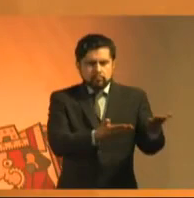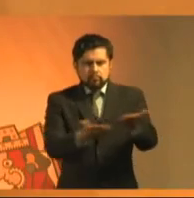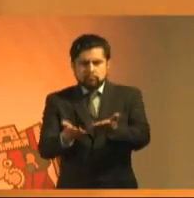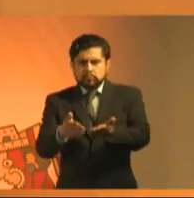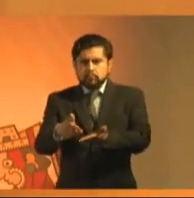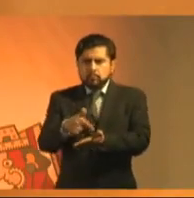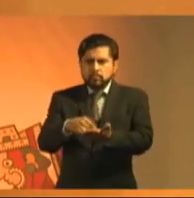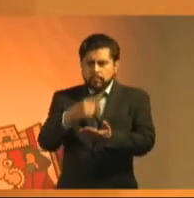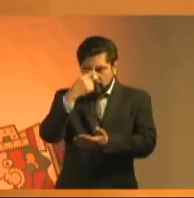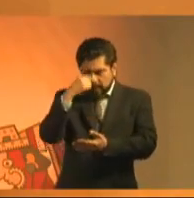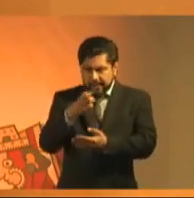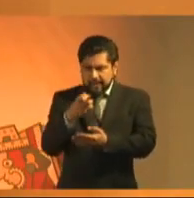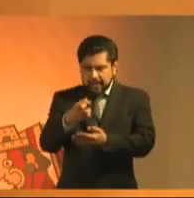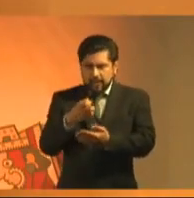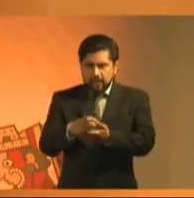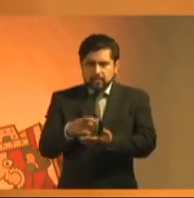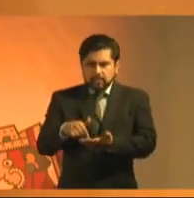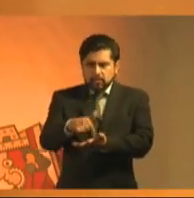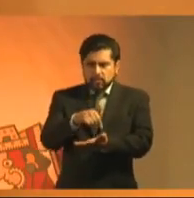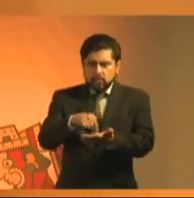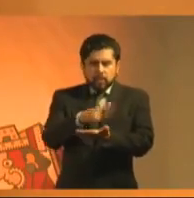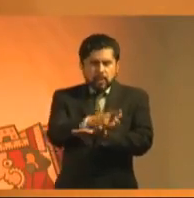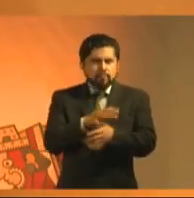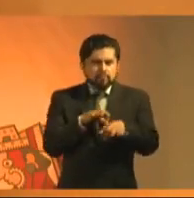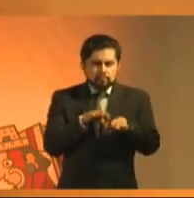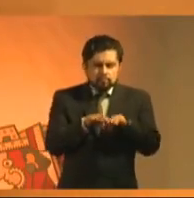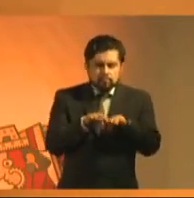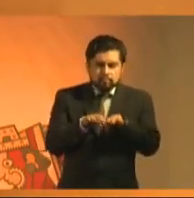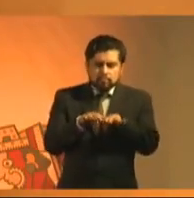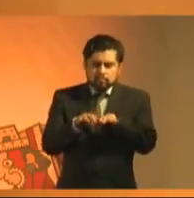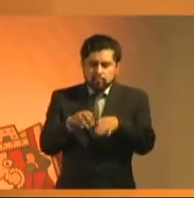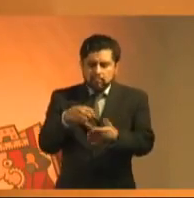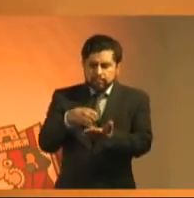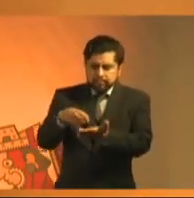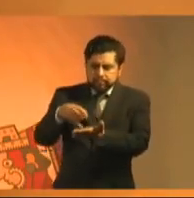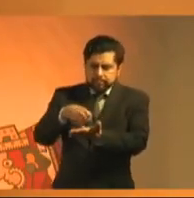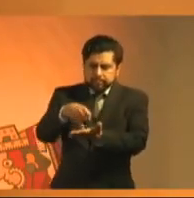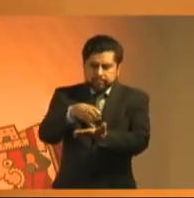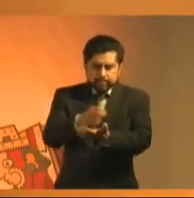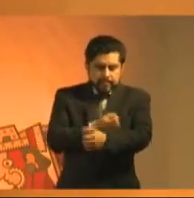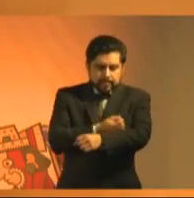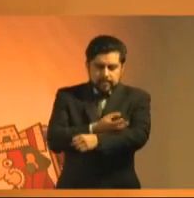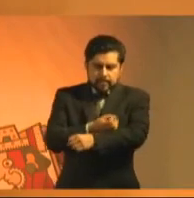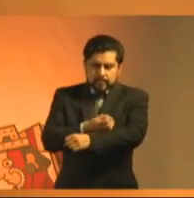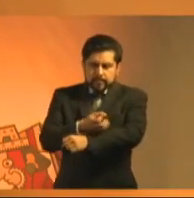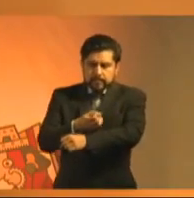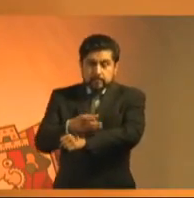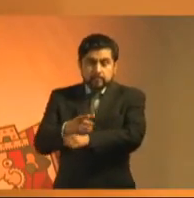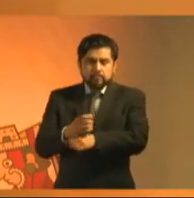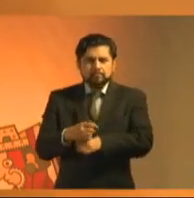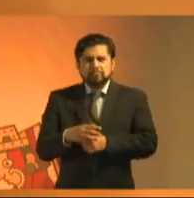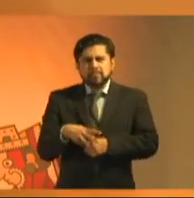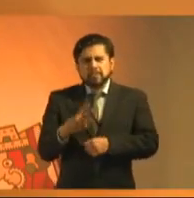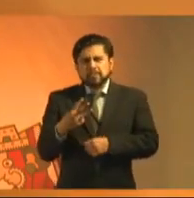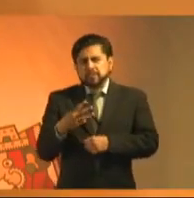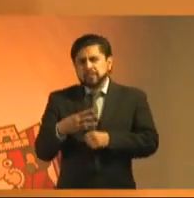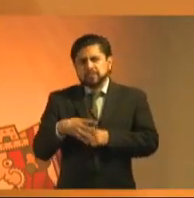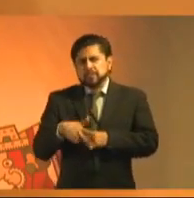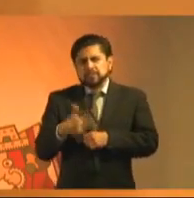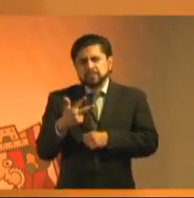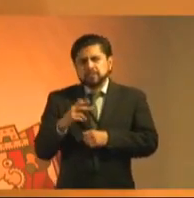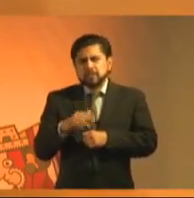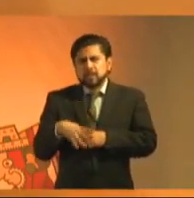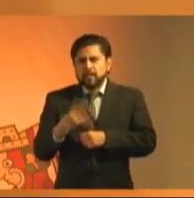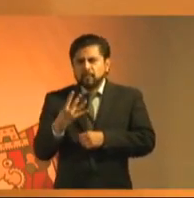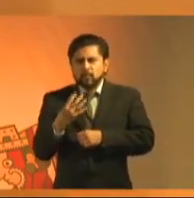motul y en esa pequeña parcela trabajaba como agricultor tendría 13 14 años y allí conoció una